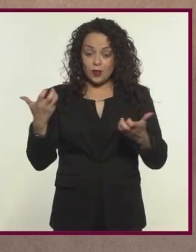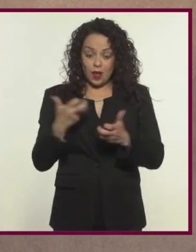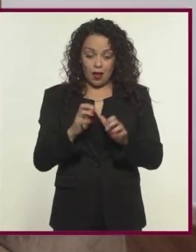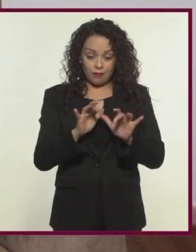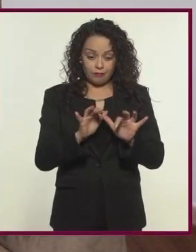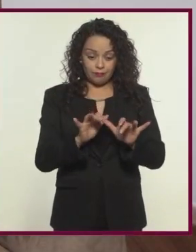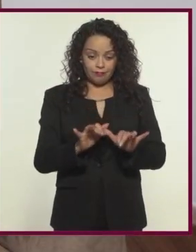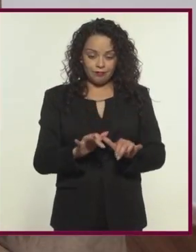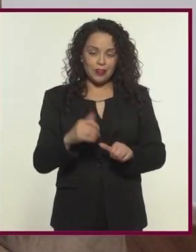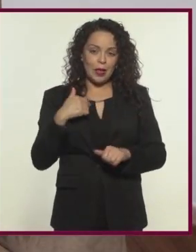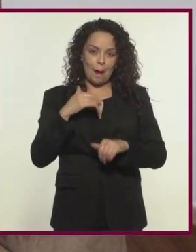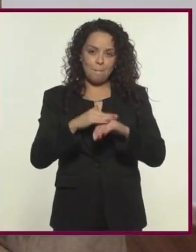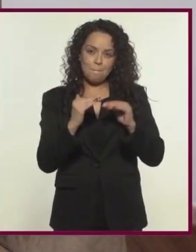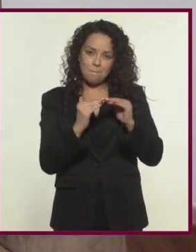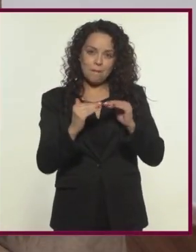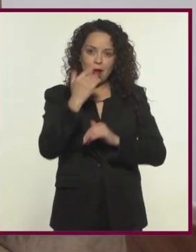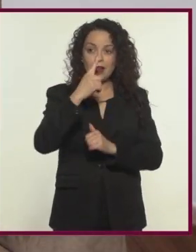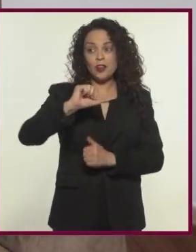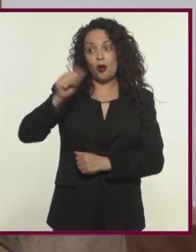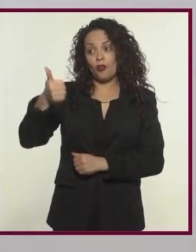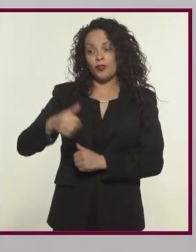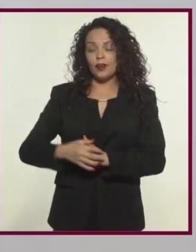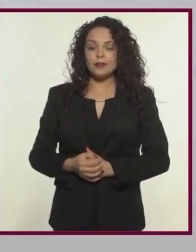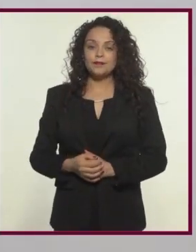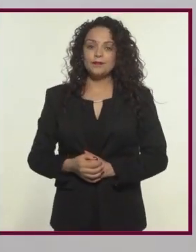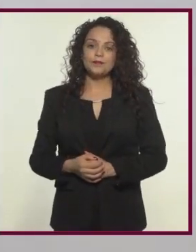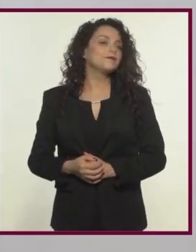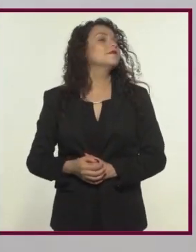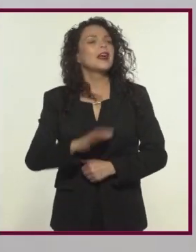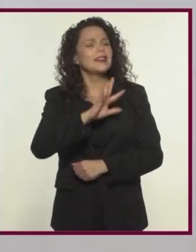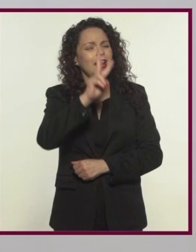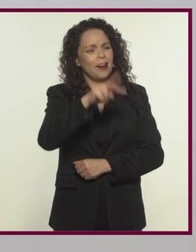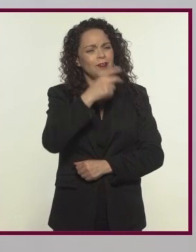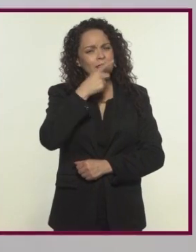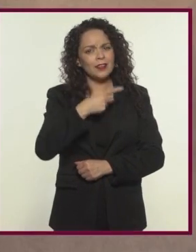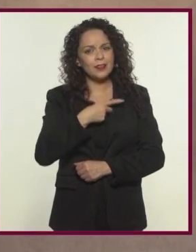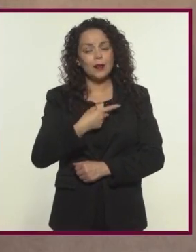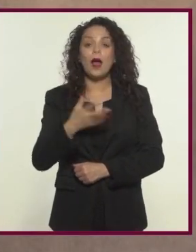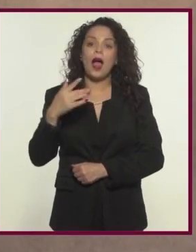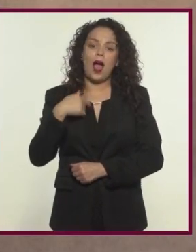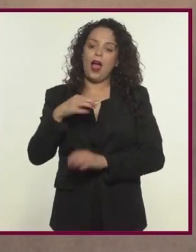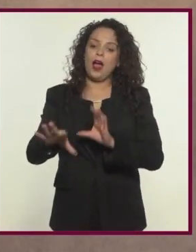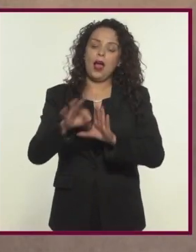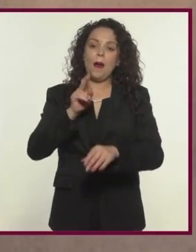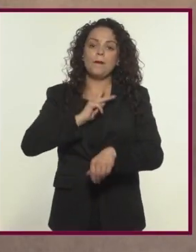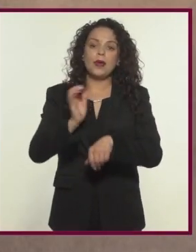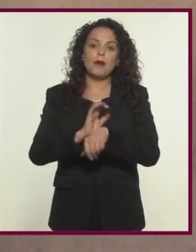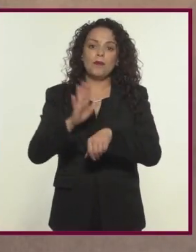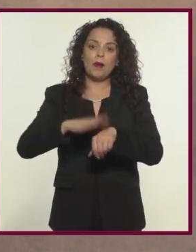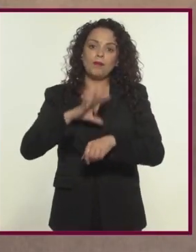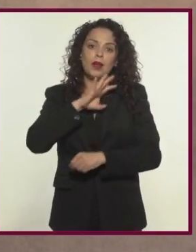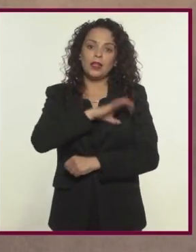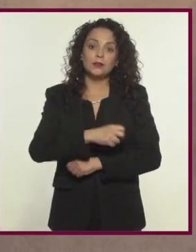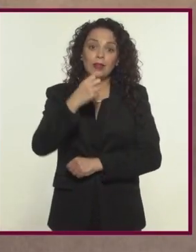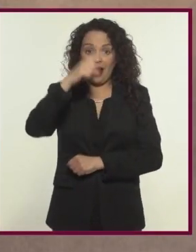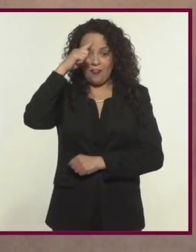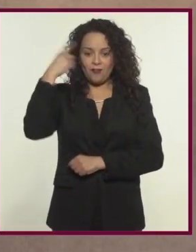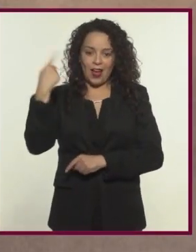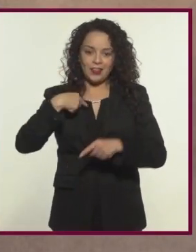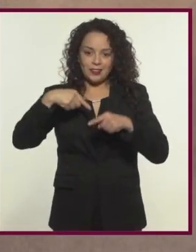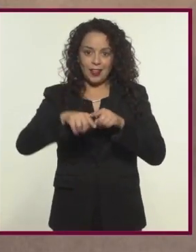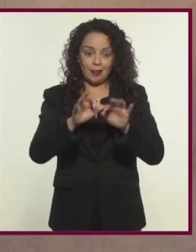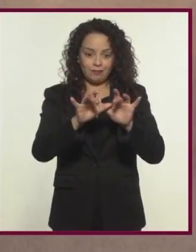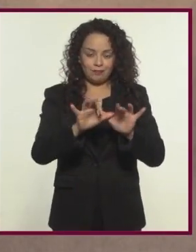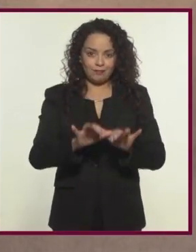redacción están un poco por encima del promedio. ¿Y ya en serio? Pues escogí mi película favorita y se me hizo fácil